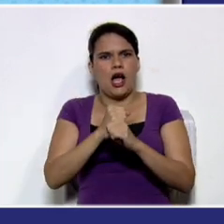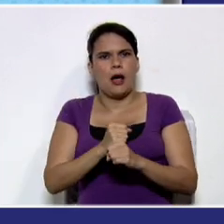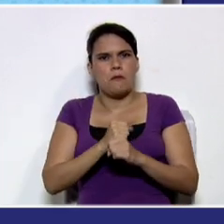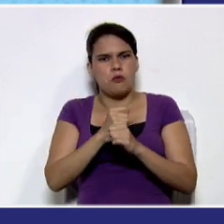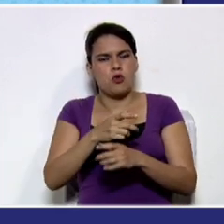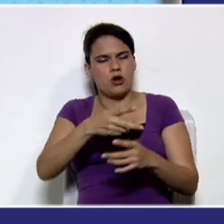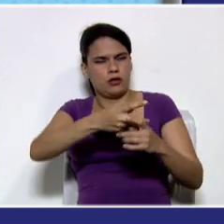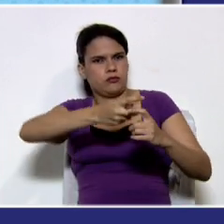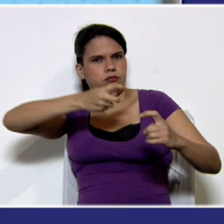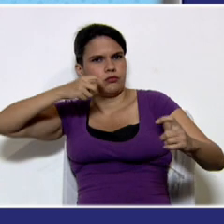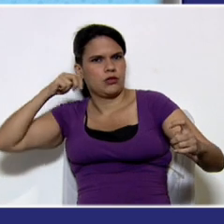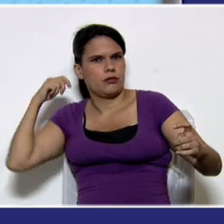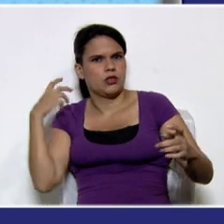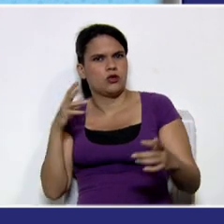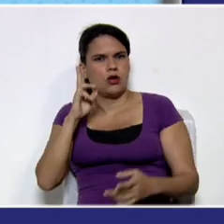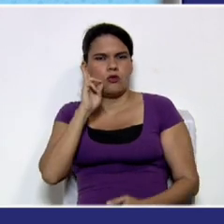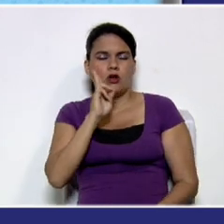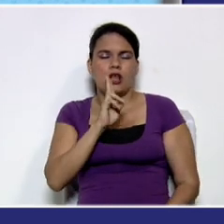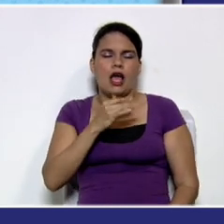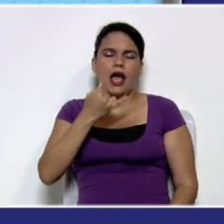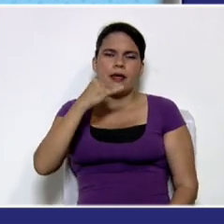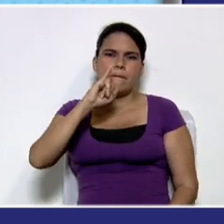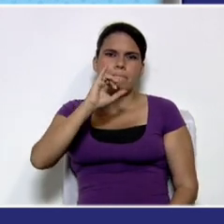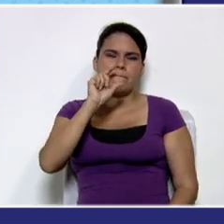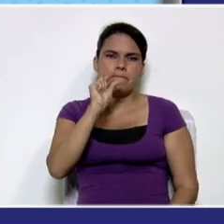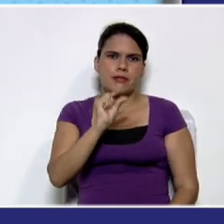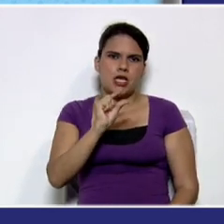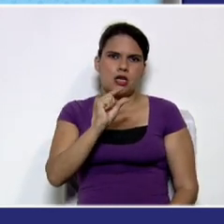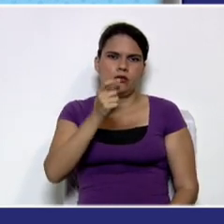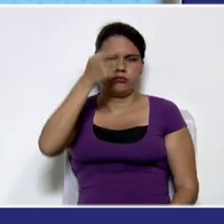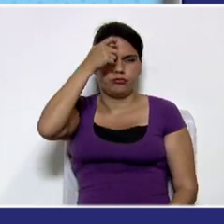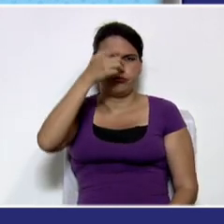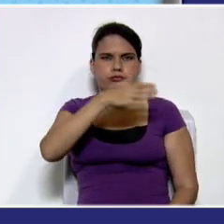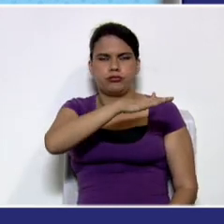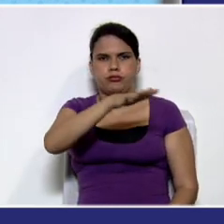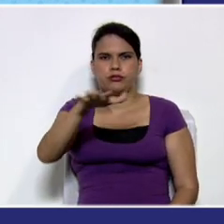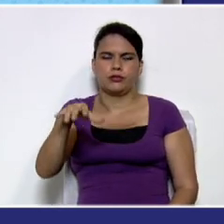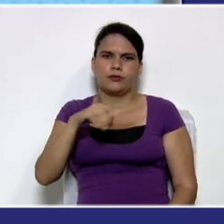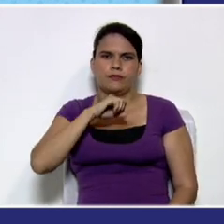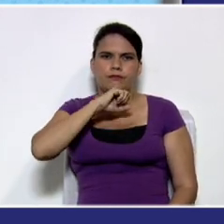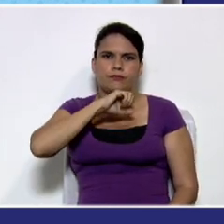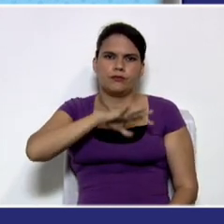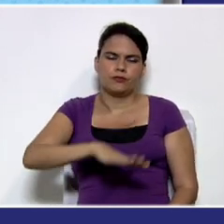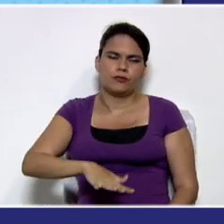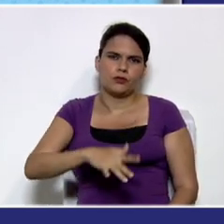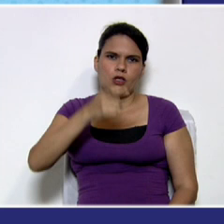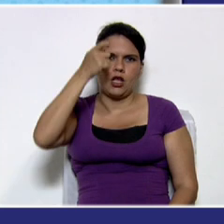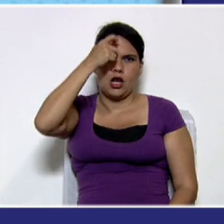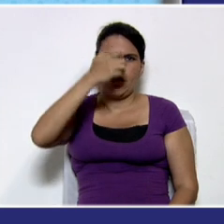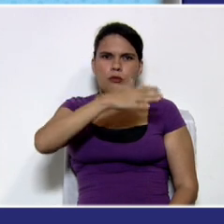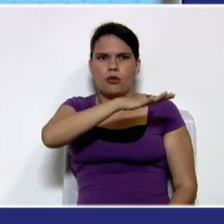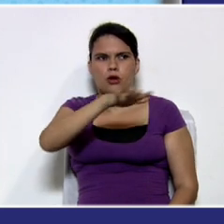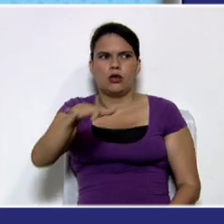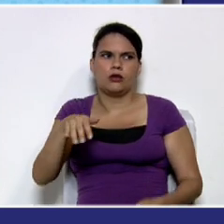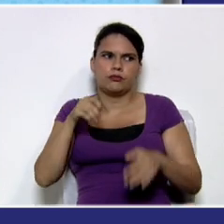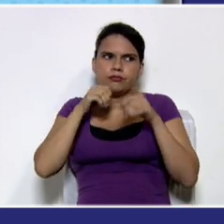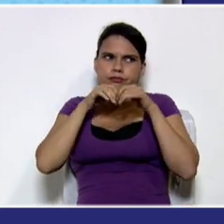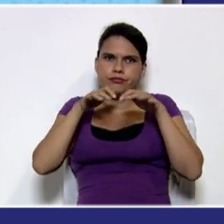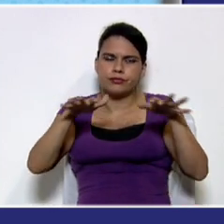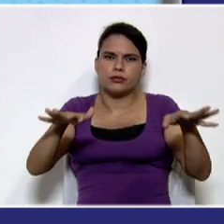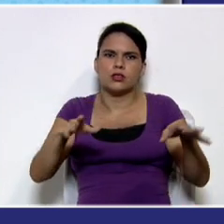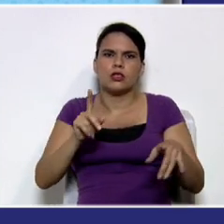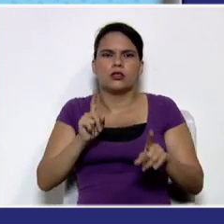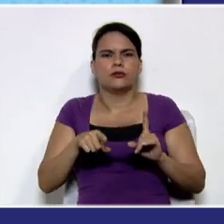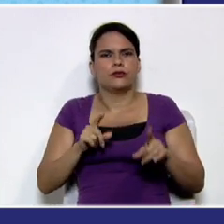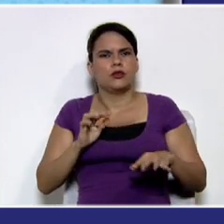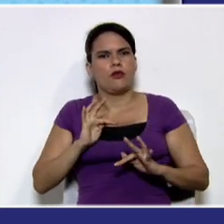Bolívar, es donde hay menor cantidad de población. Históricamente, la población se distribuye por factores